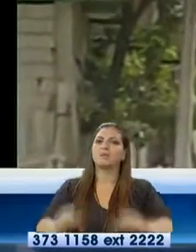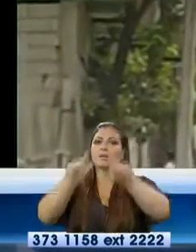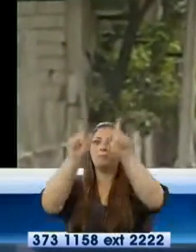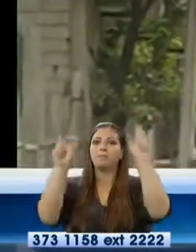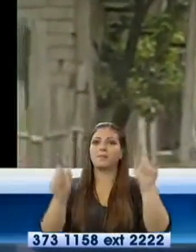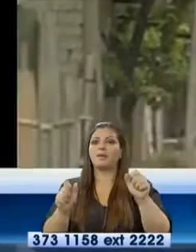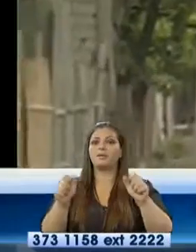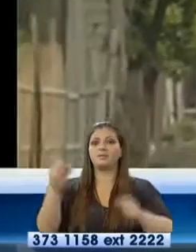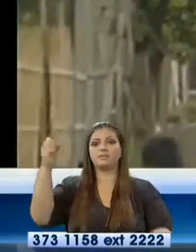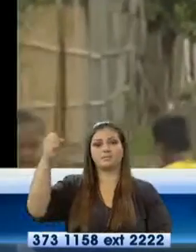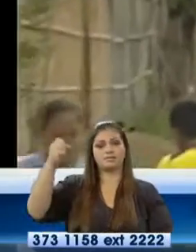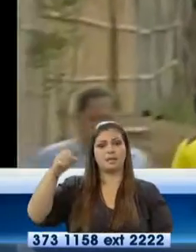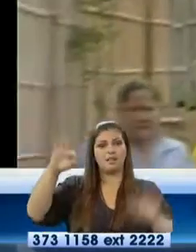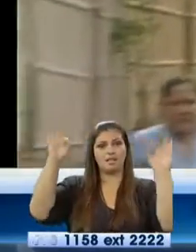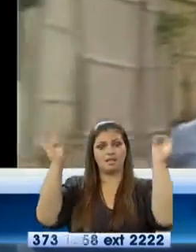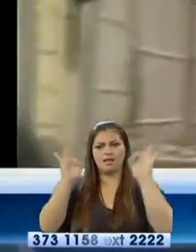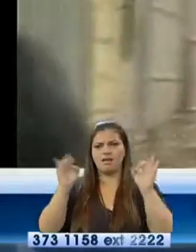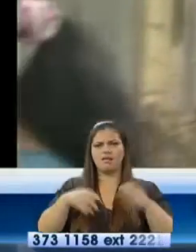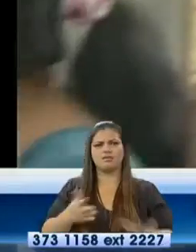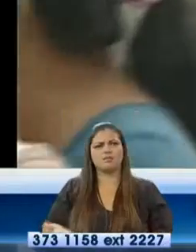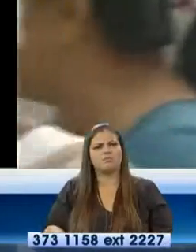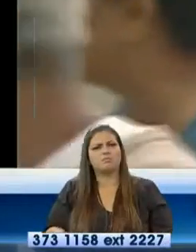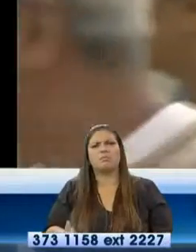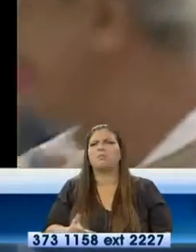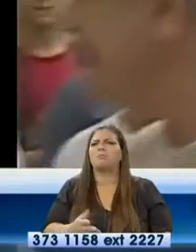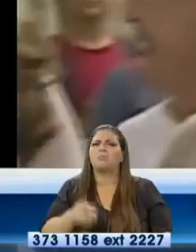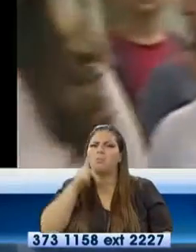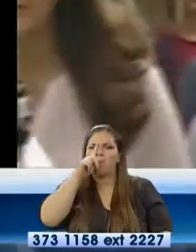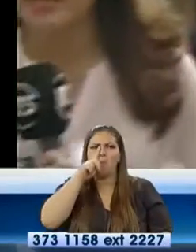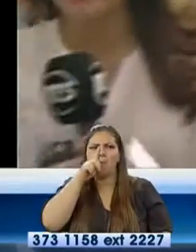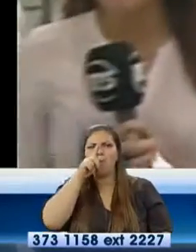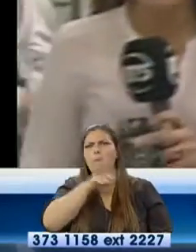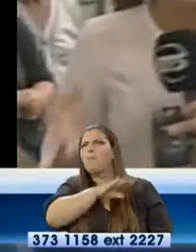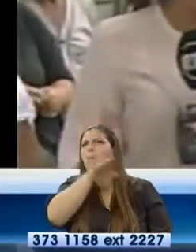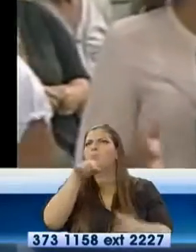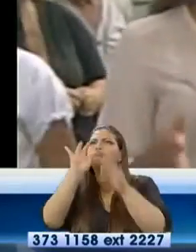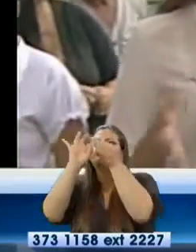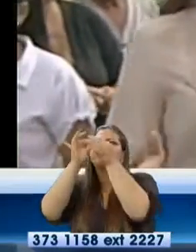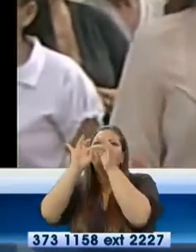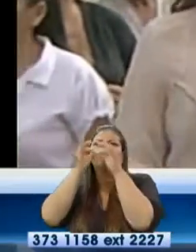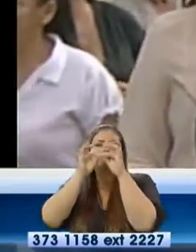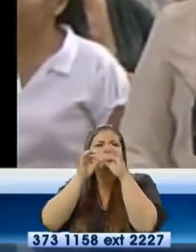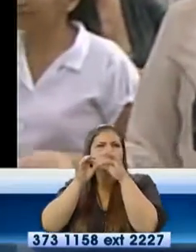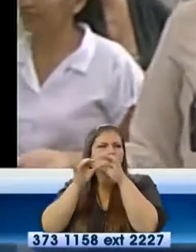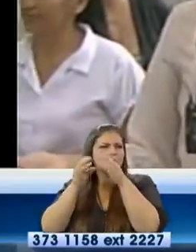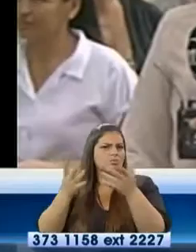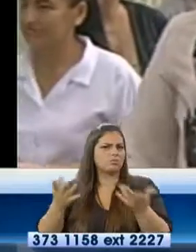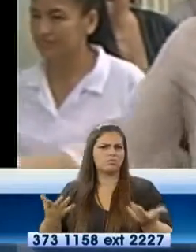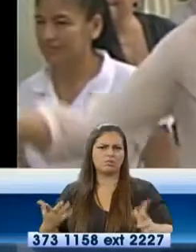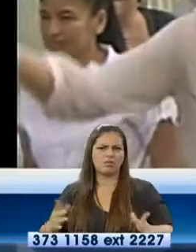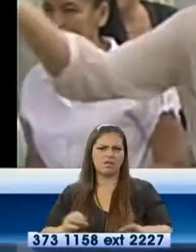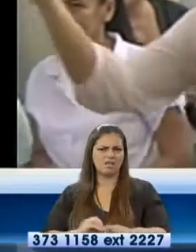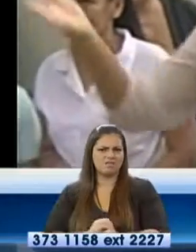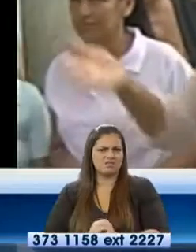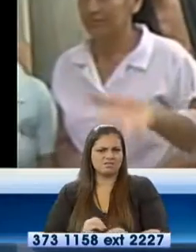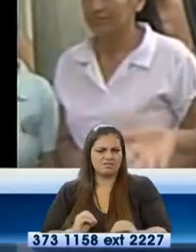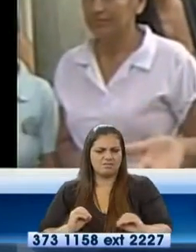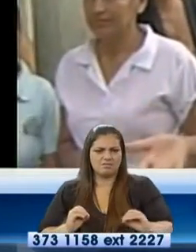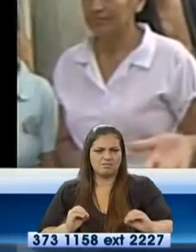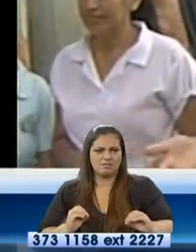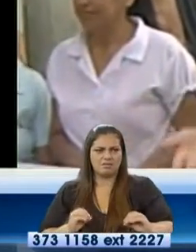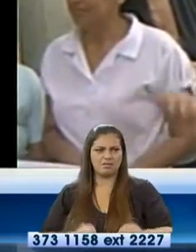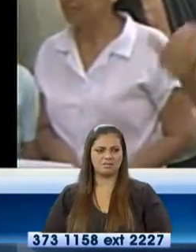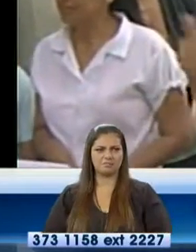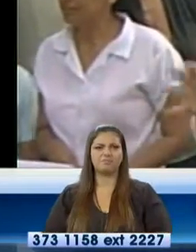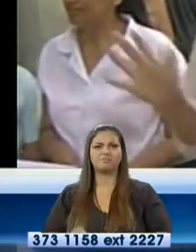mejor. Porque hay que vivir mejor cada día. Es decir que... Ustedes tienen el problema de las calles.